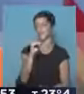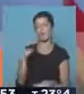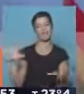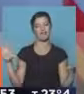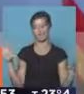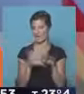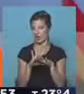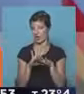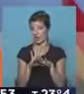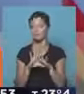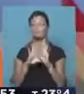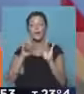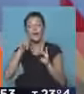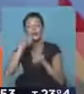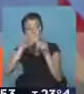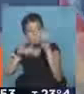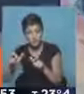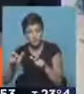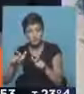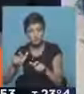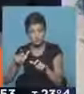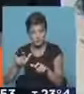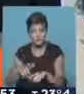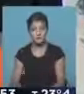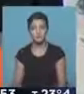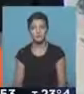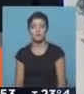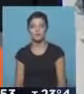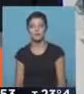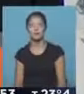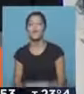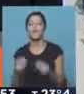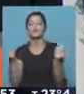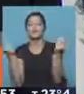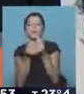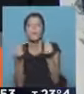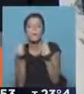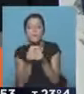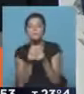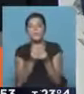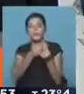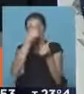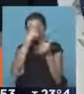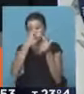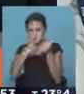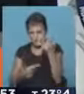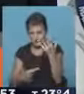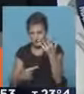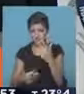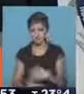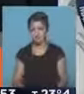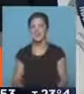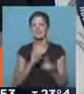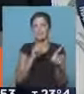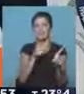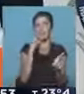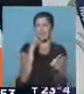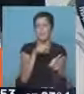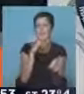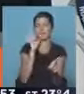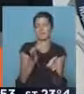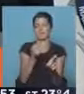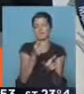lo creo pero es que punto punto m porque en realidad es un conglomerado desactivadas esa fue la genialidad del tipo